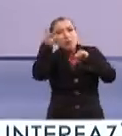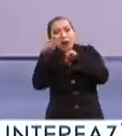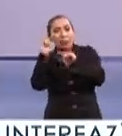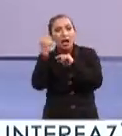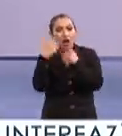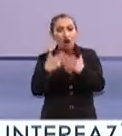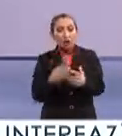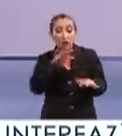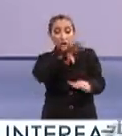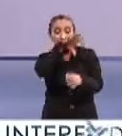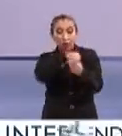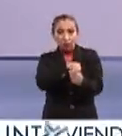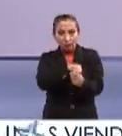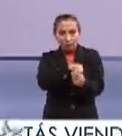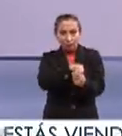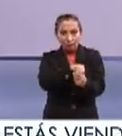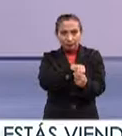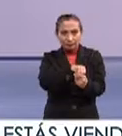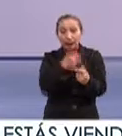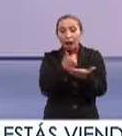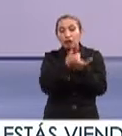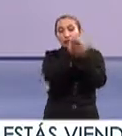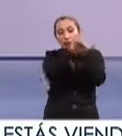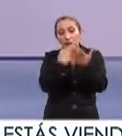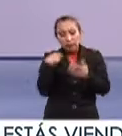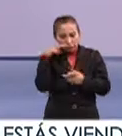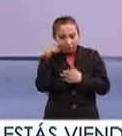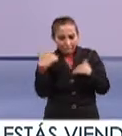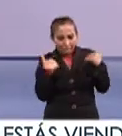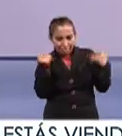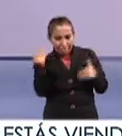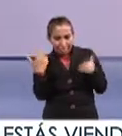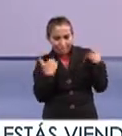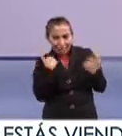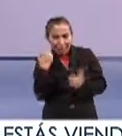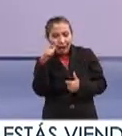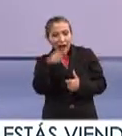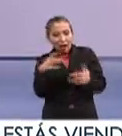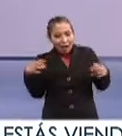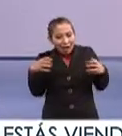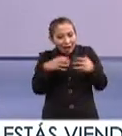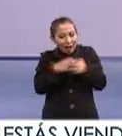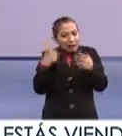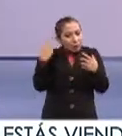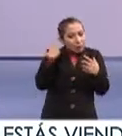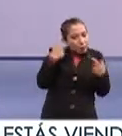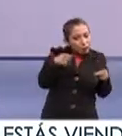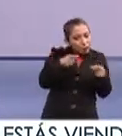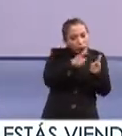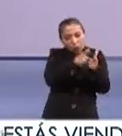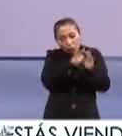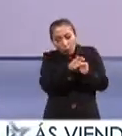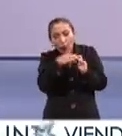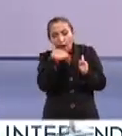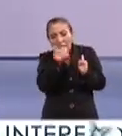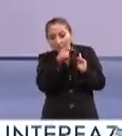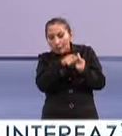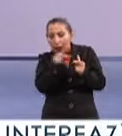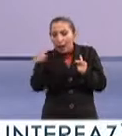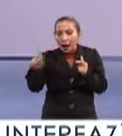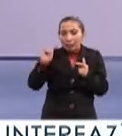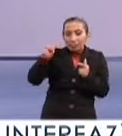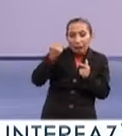la tecnología, todo en conjunto. Permite al espectador disfrutar de la fusión sonora entre un grupo alemán